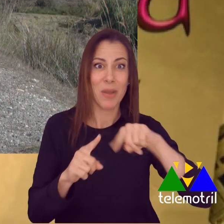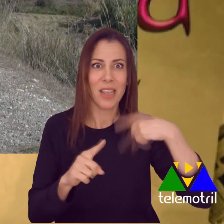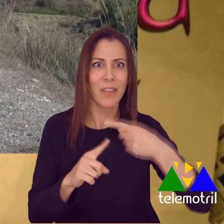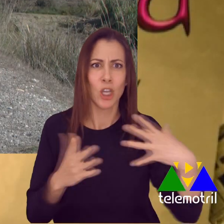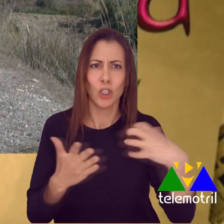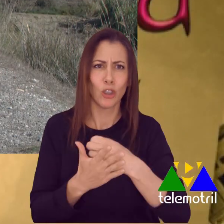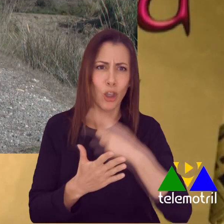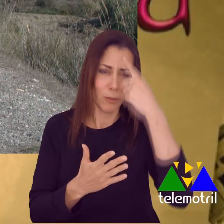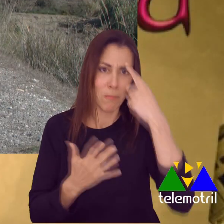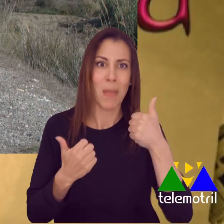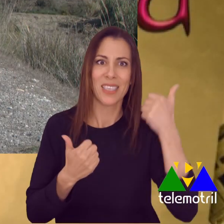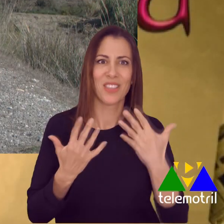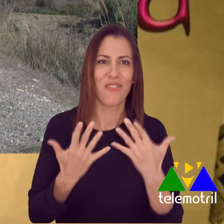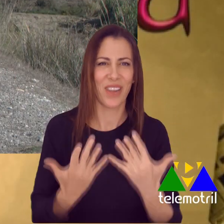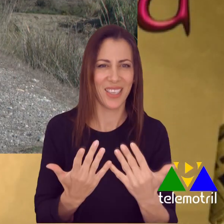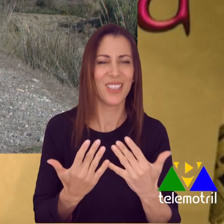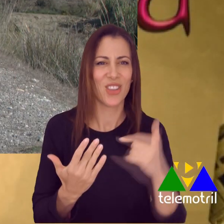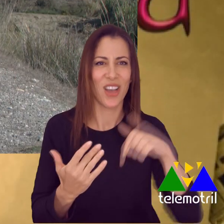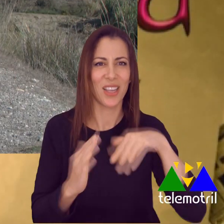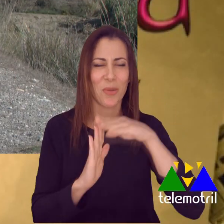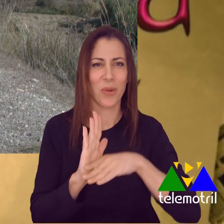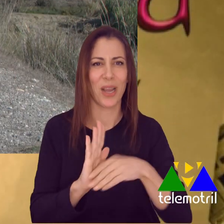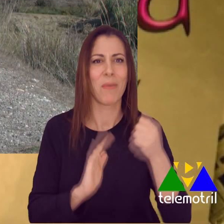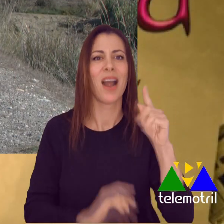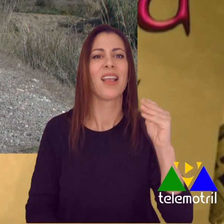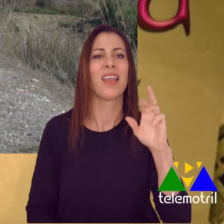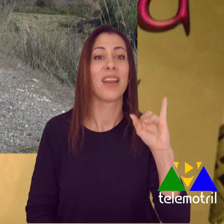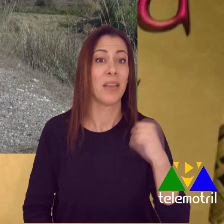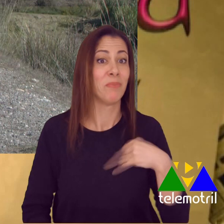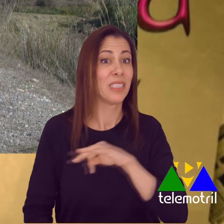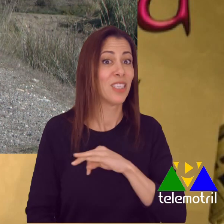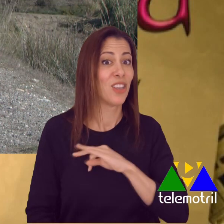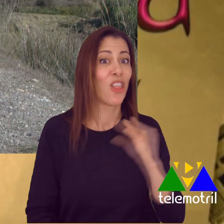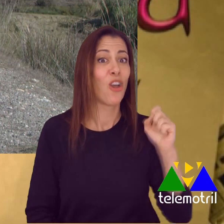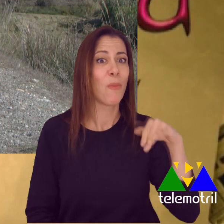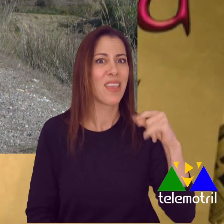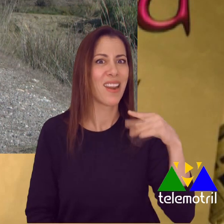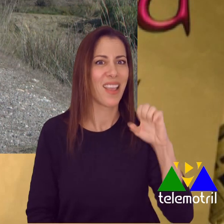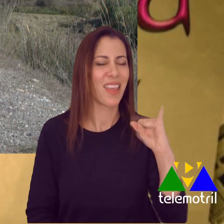tengan todo mucho más fresco aquí en nuestra alquería. Don Manuel Domínguez, muchísimas gracias, y a ustedes ya